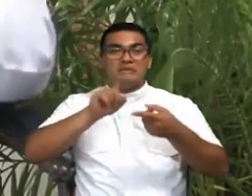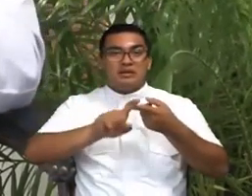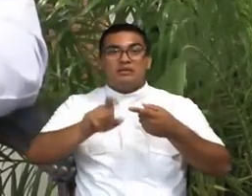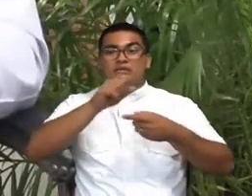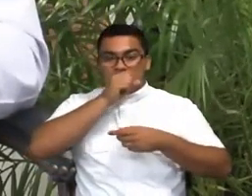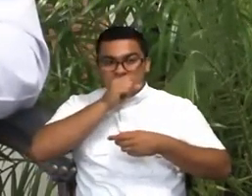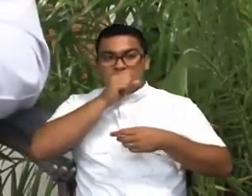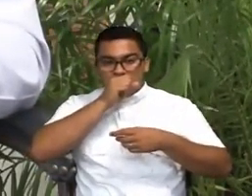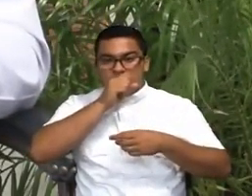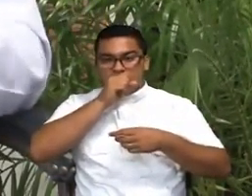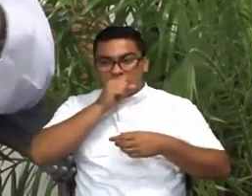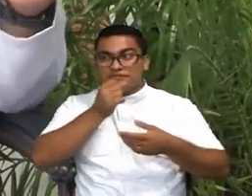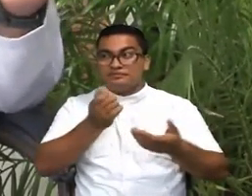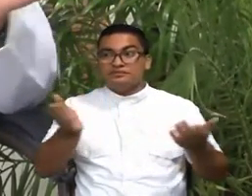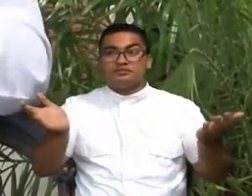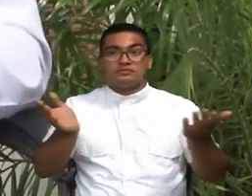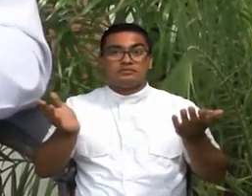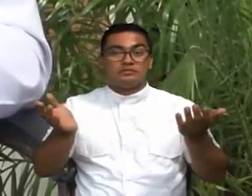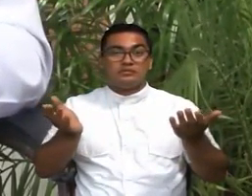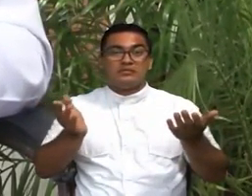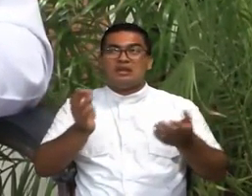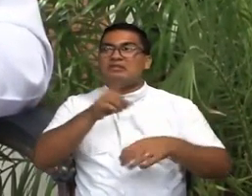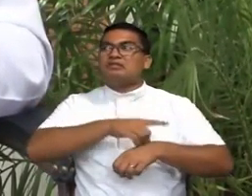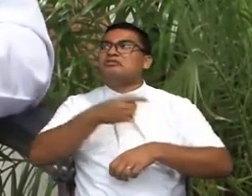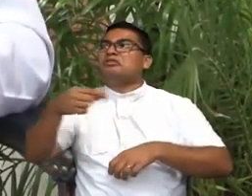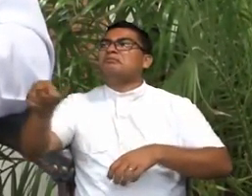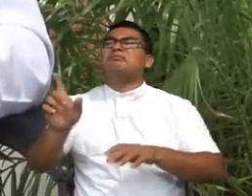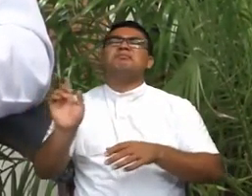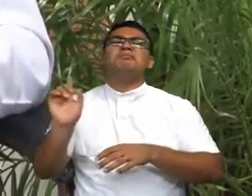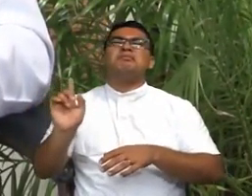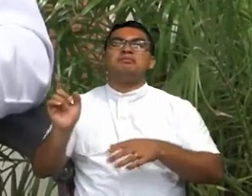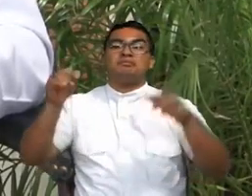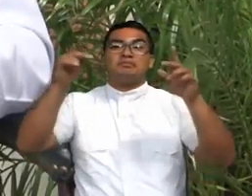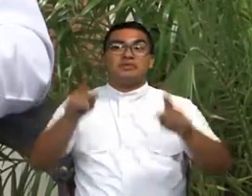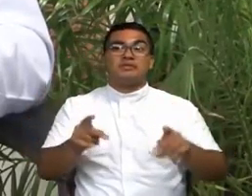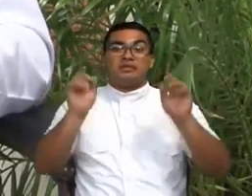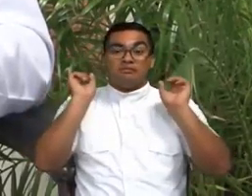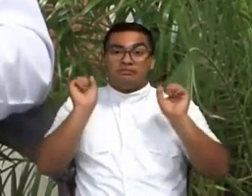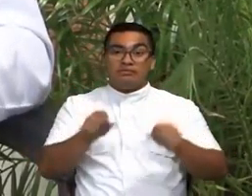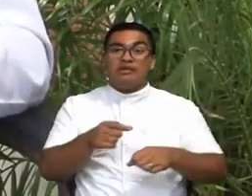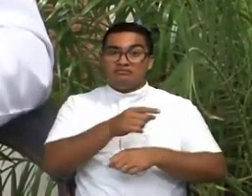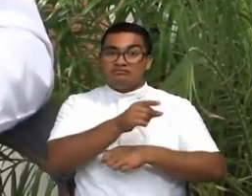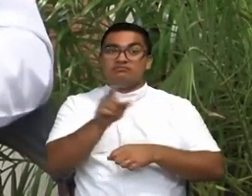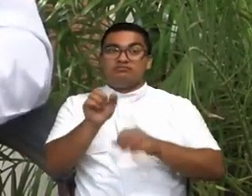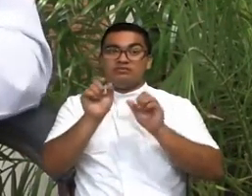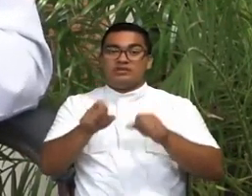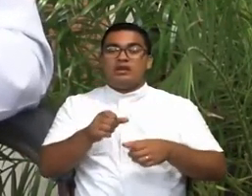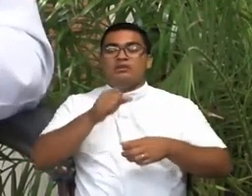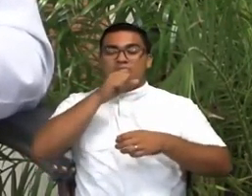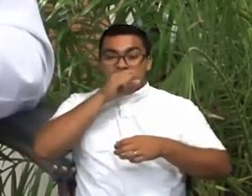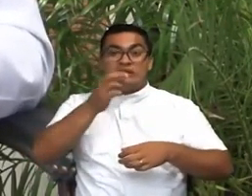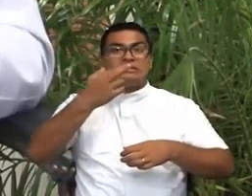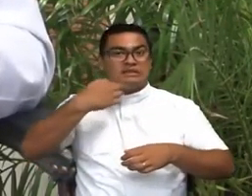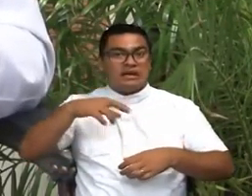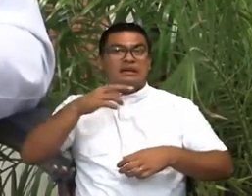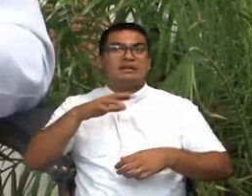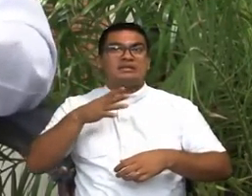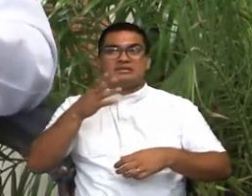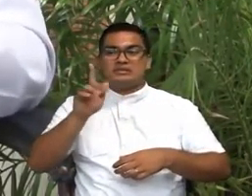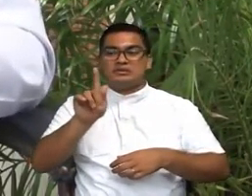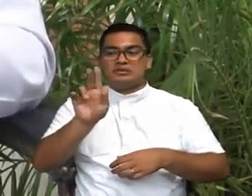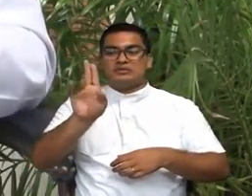¿ya? Y no va al médico. Entonces, esta gente tiene más susceptibilidad a que sea tuberculosis.